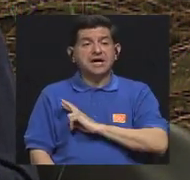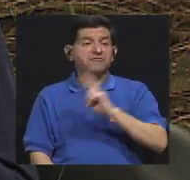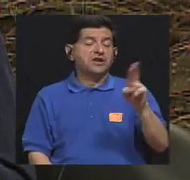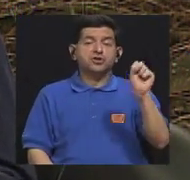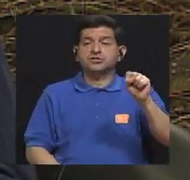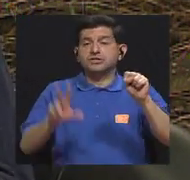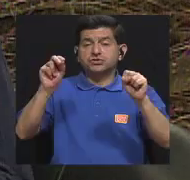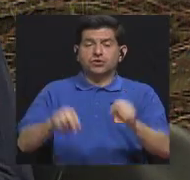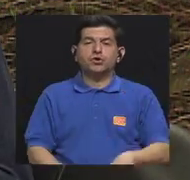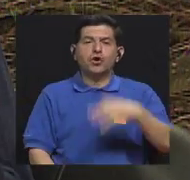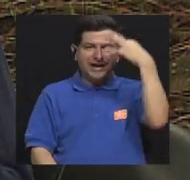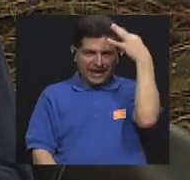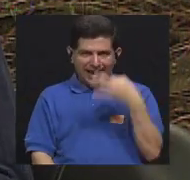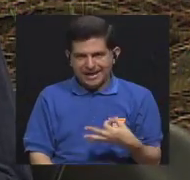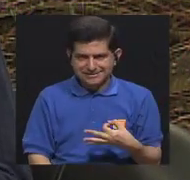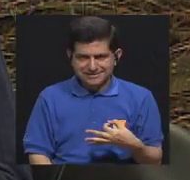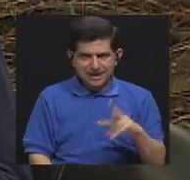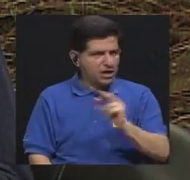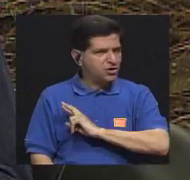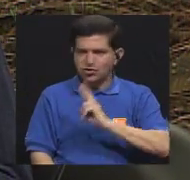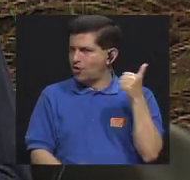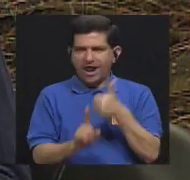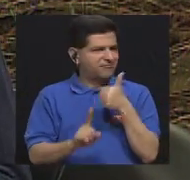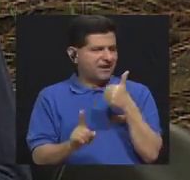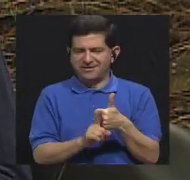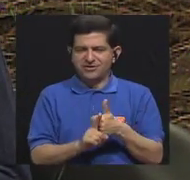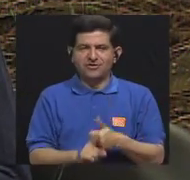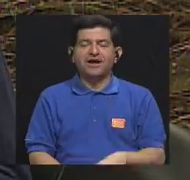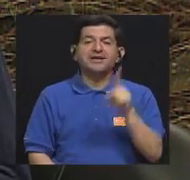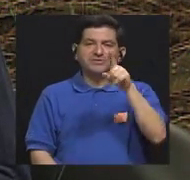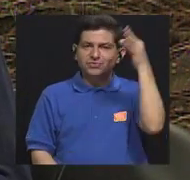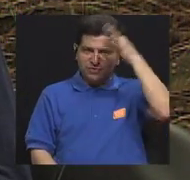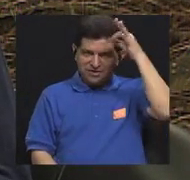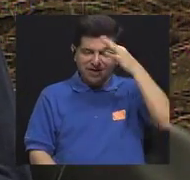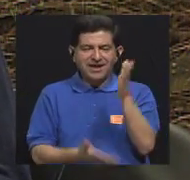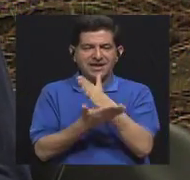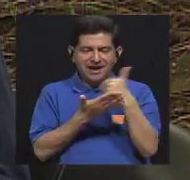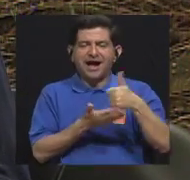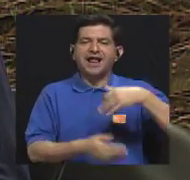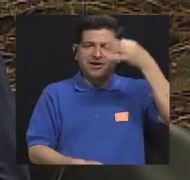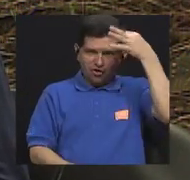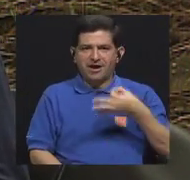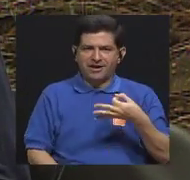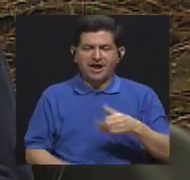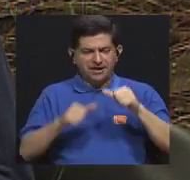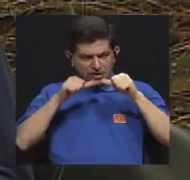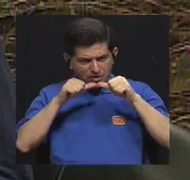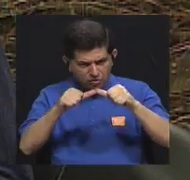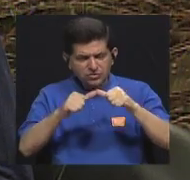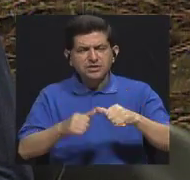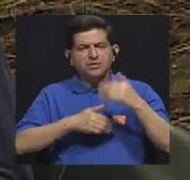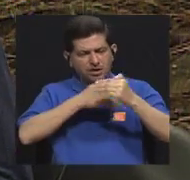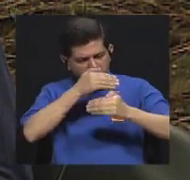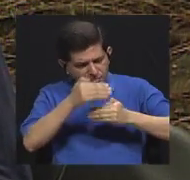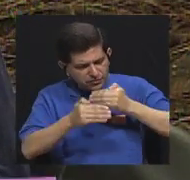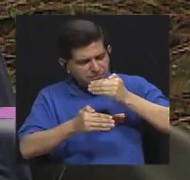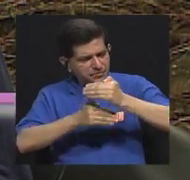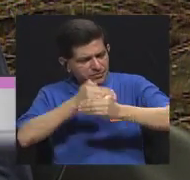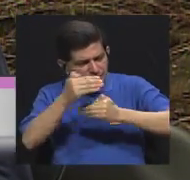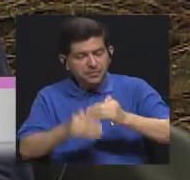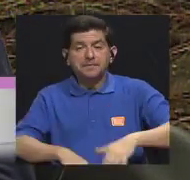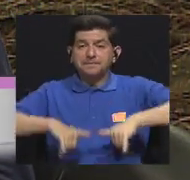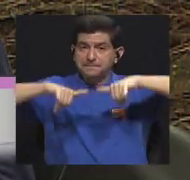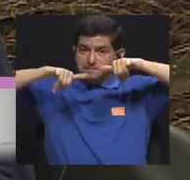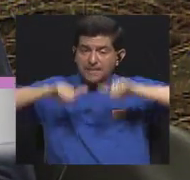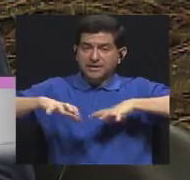la parte religiosa o no, tener un credo, no es la religión en sí, es tener una filosofía y creer en algo, seguirlo